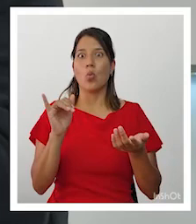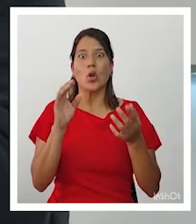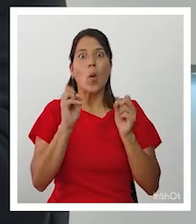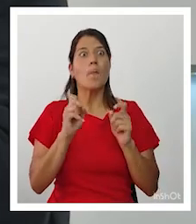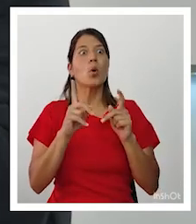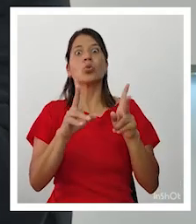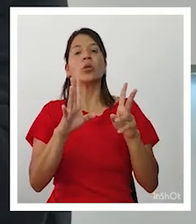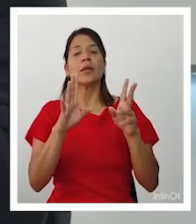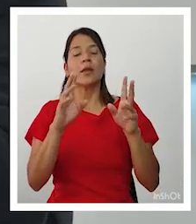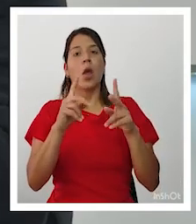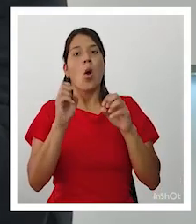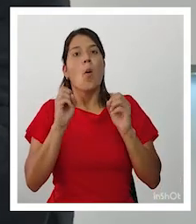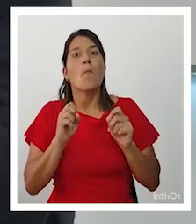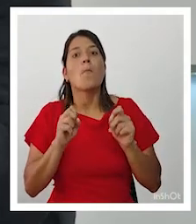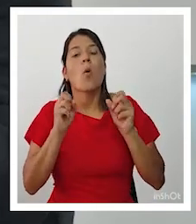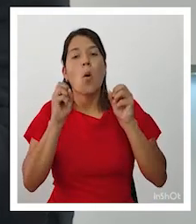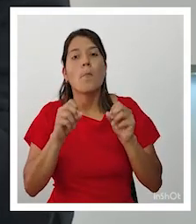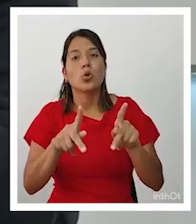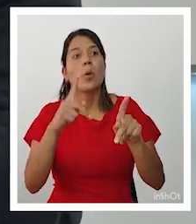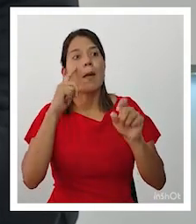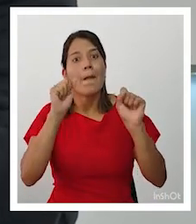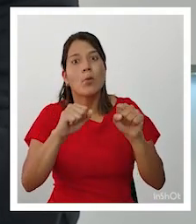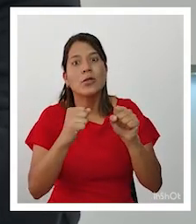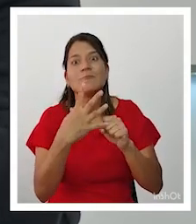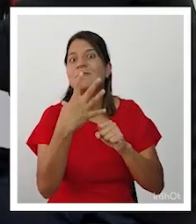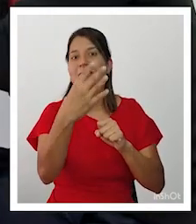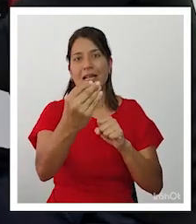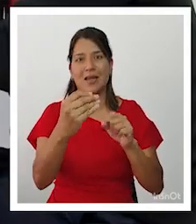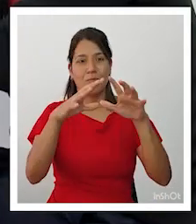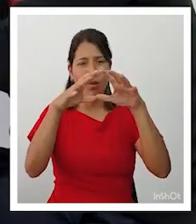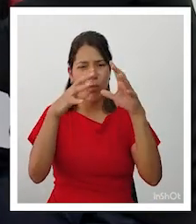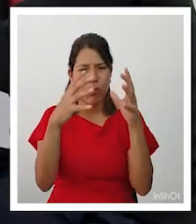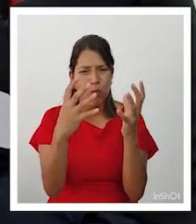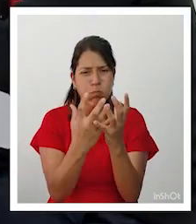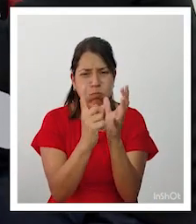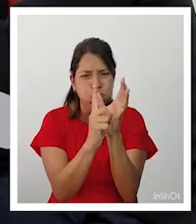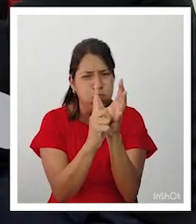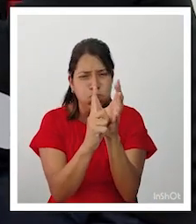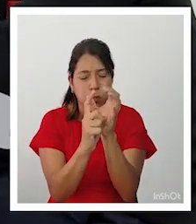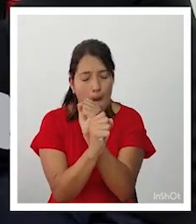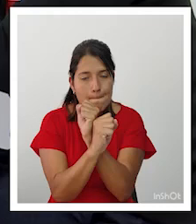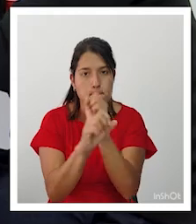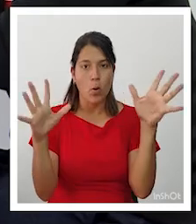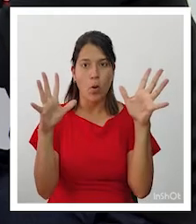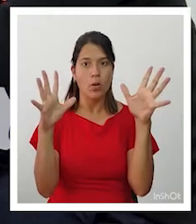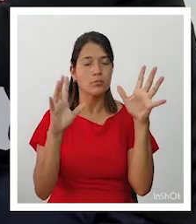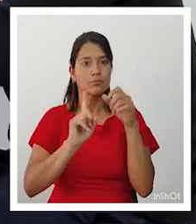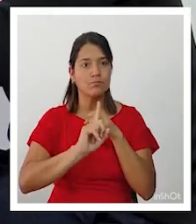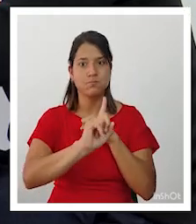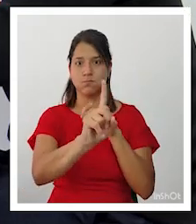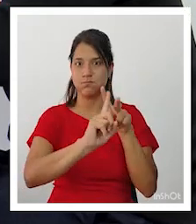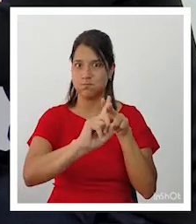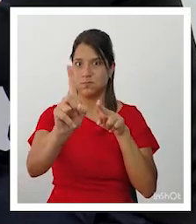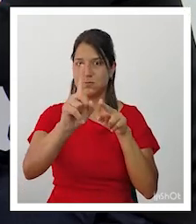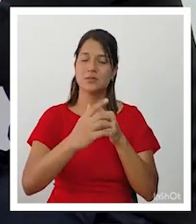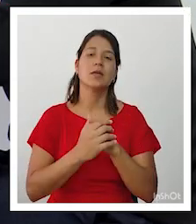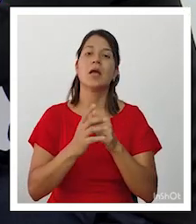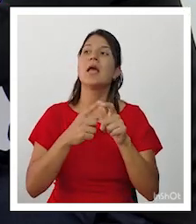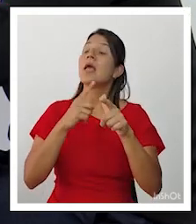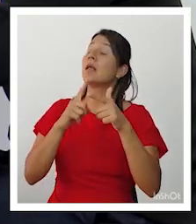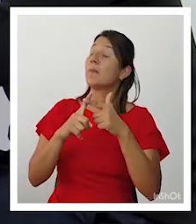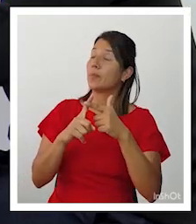a ese encierro, a esa burbuja, como yo lo llamo. Ok, pero es que las personas que están en esa